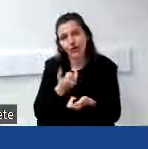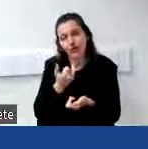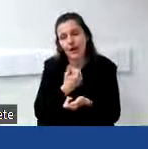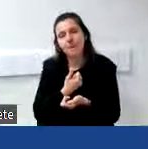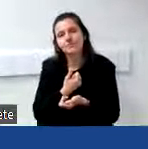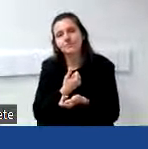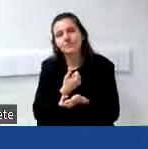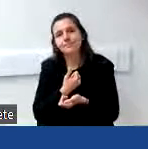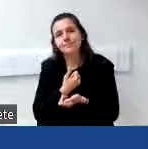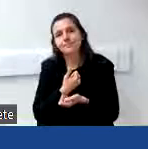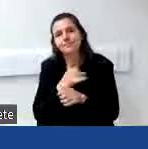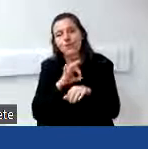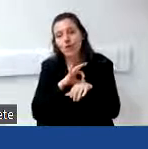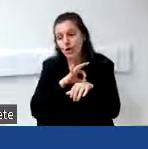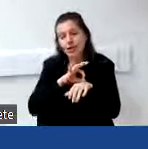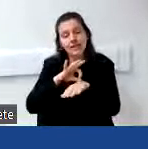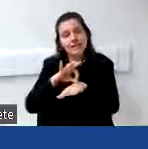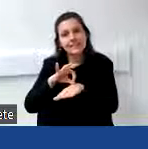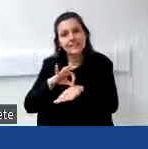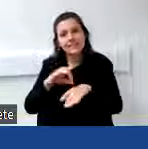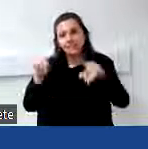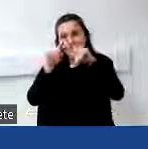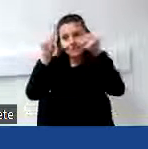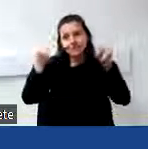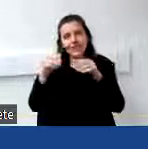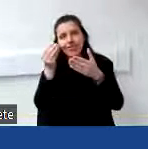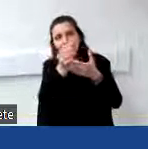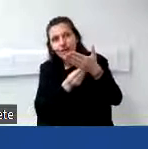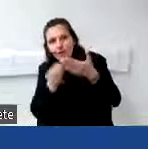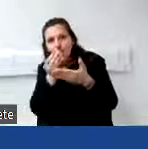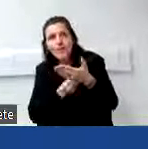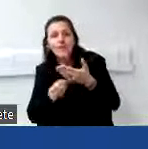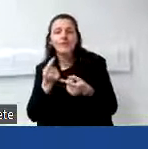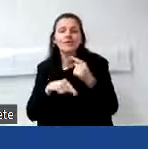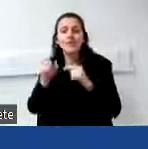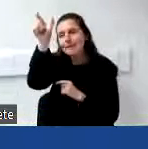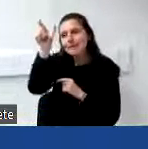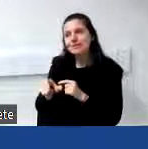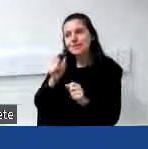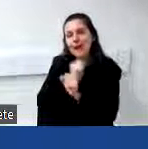estaban en la guía algunos pictogramas que ayudan a que la persona, bueno, pueda